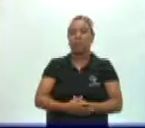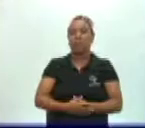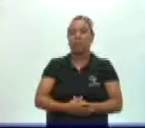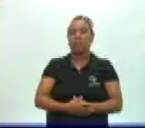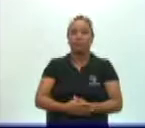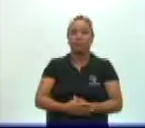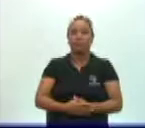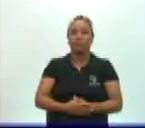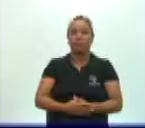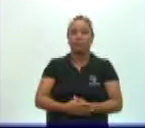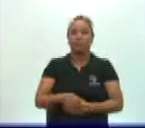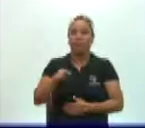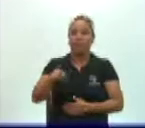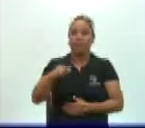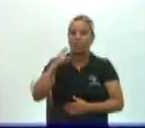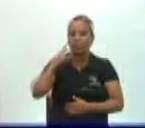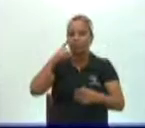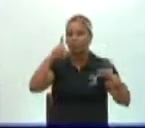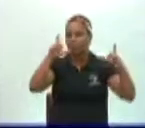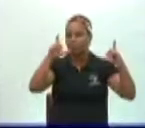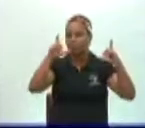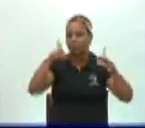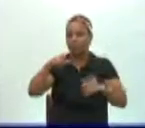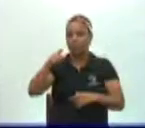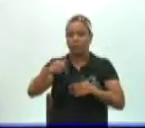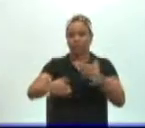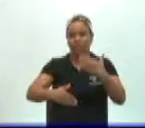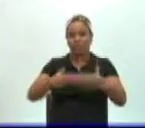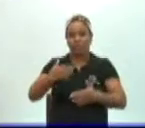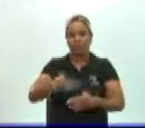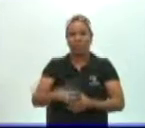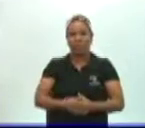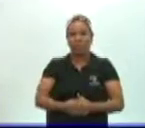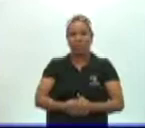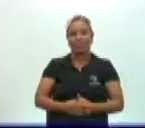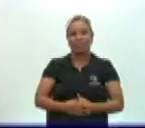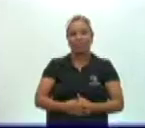Ahí les van unas imágenes sobre este proceso. Disfrútenlo.